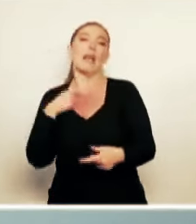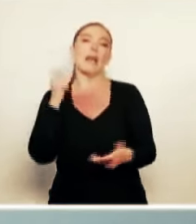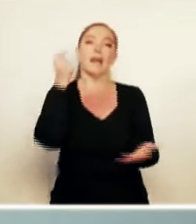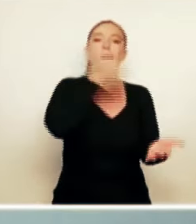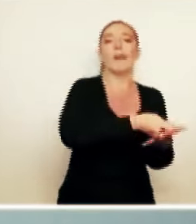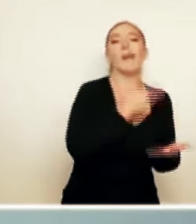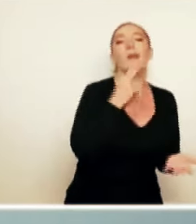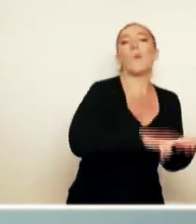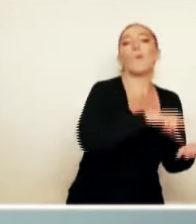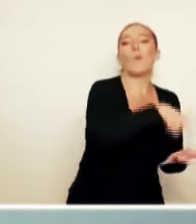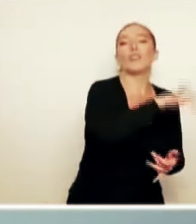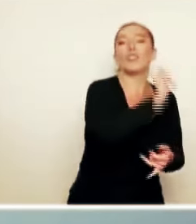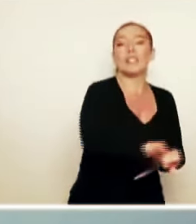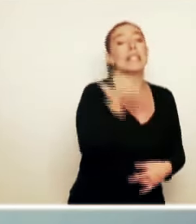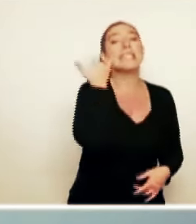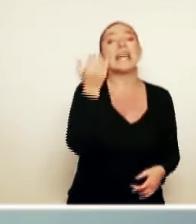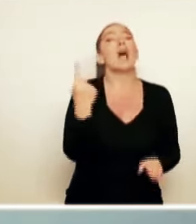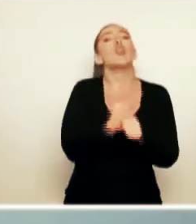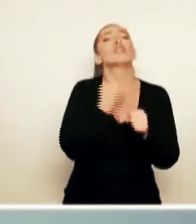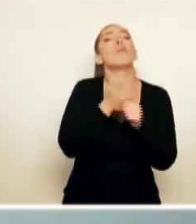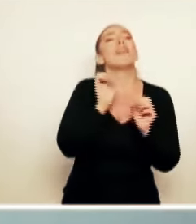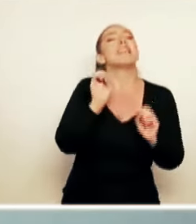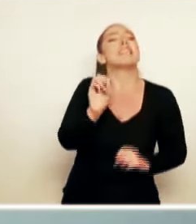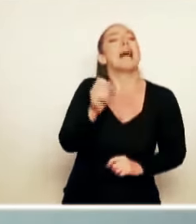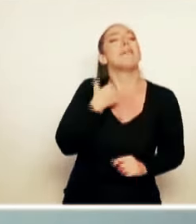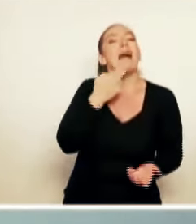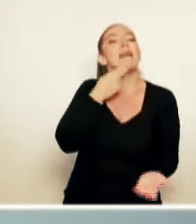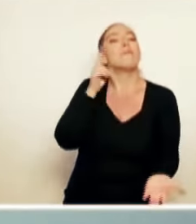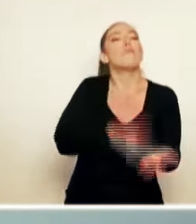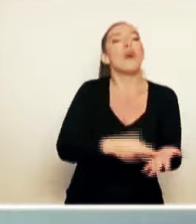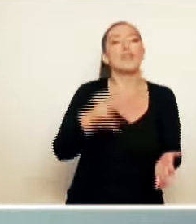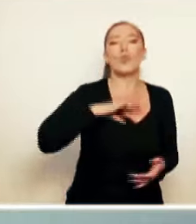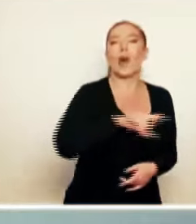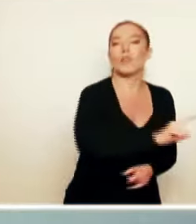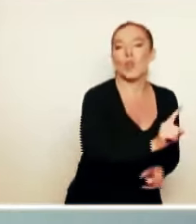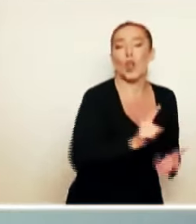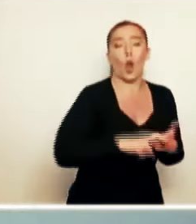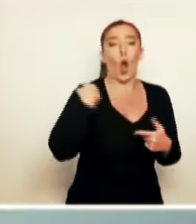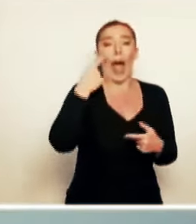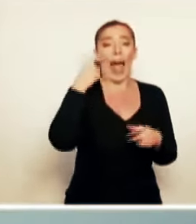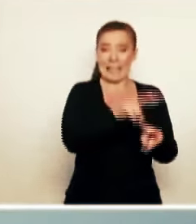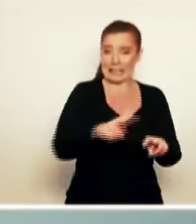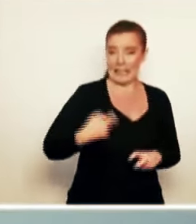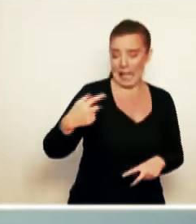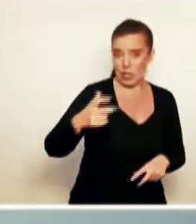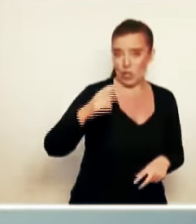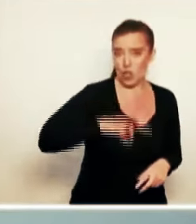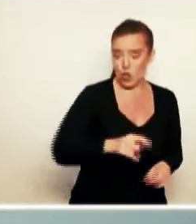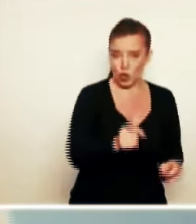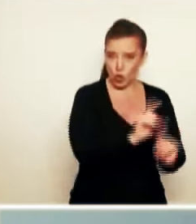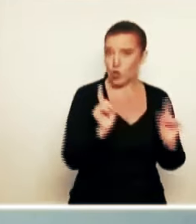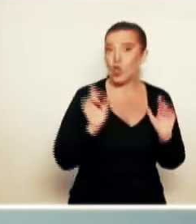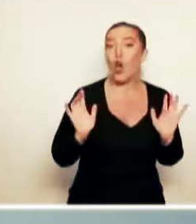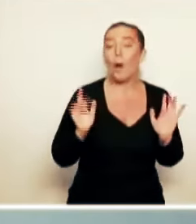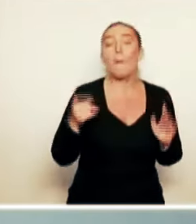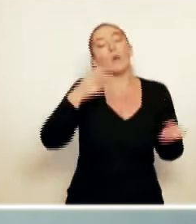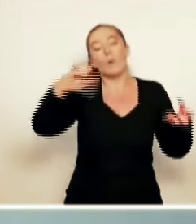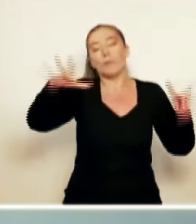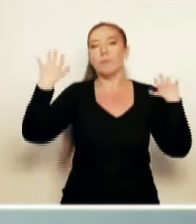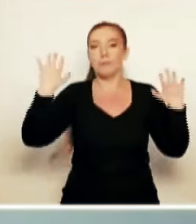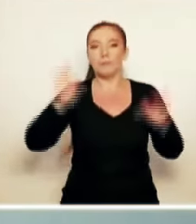impuesto que ya no se puede llamar a las ganancias, porque ni a los ingresos es eso lo que están queriendo poner. Pero